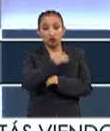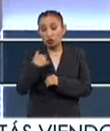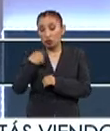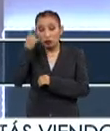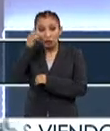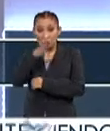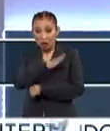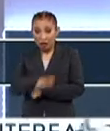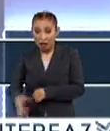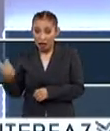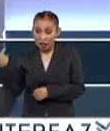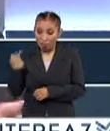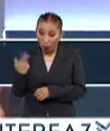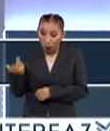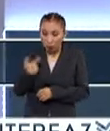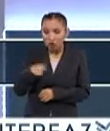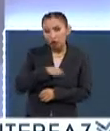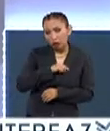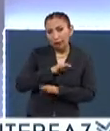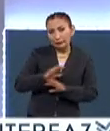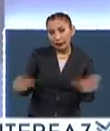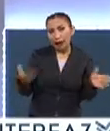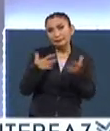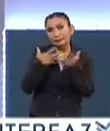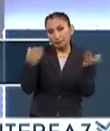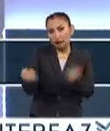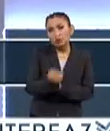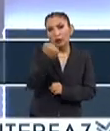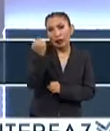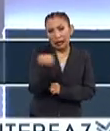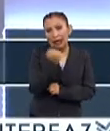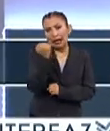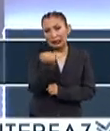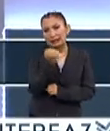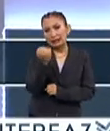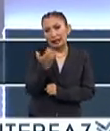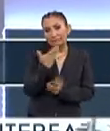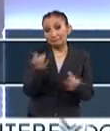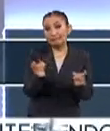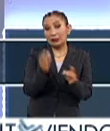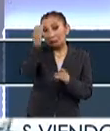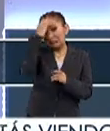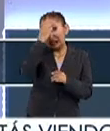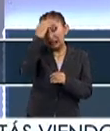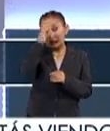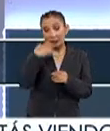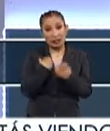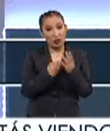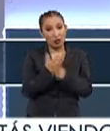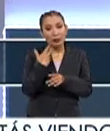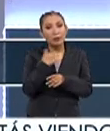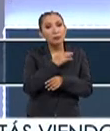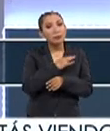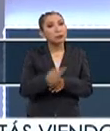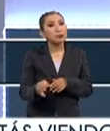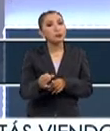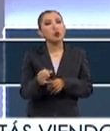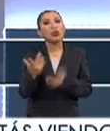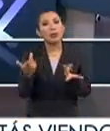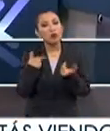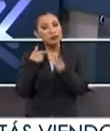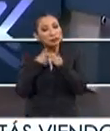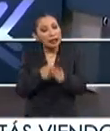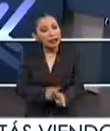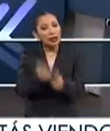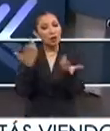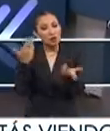la dirección general, hemos tenido la enorme fortuna e inusual experiencia de poder